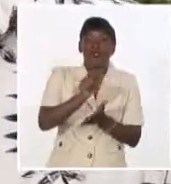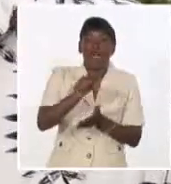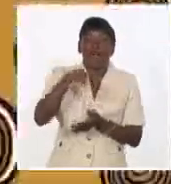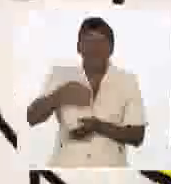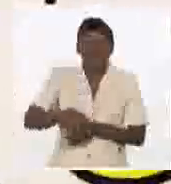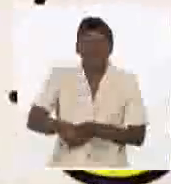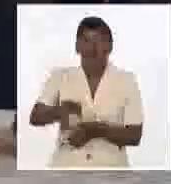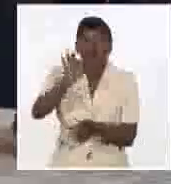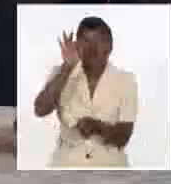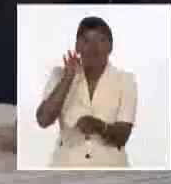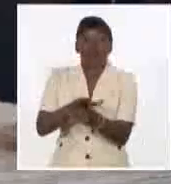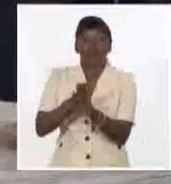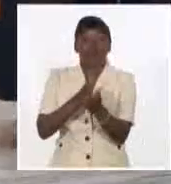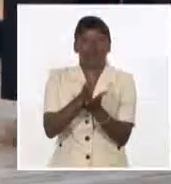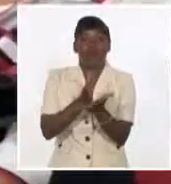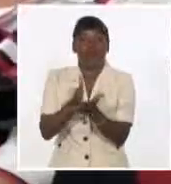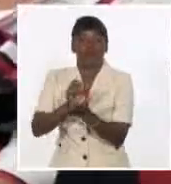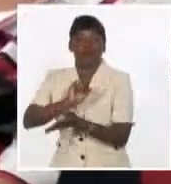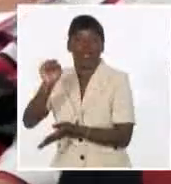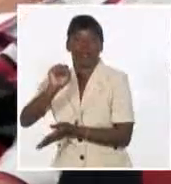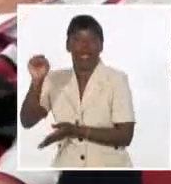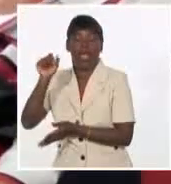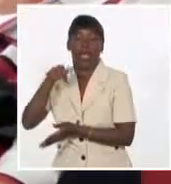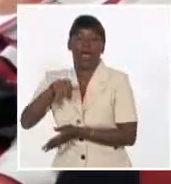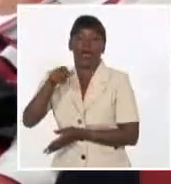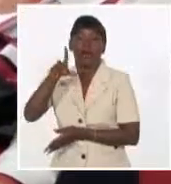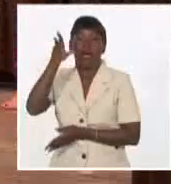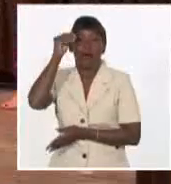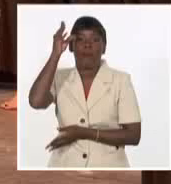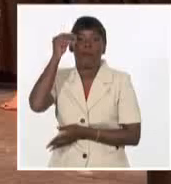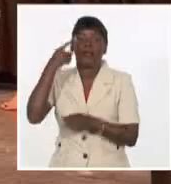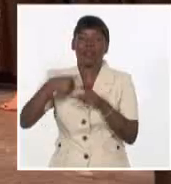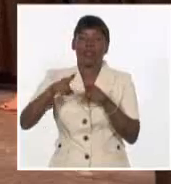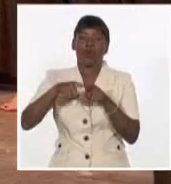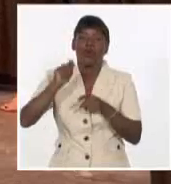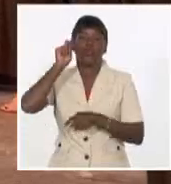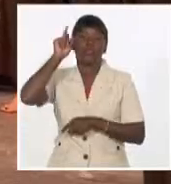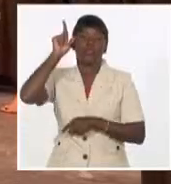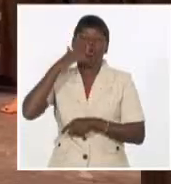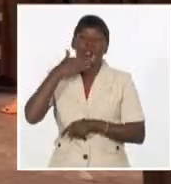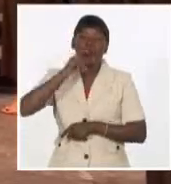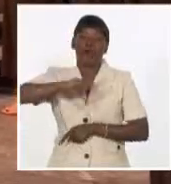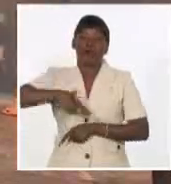que encuentran un estímulo. Robier Mesa y Karina Sotomayor, Canal Cubano de Noticias.